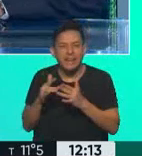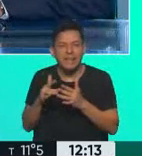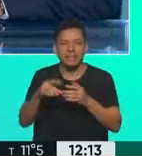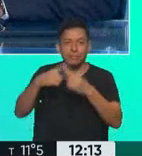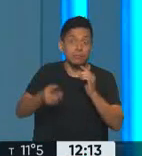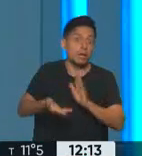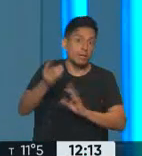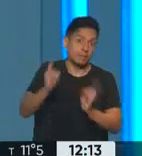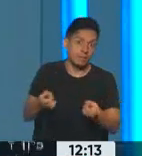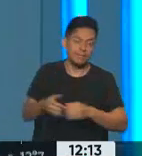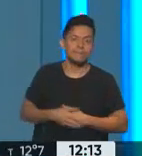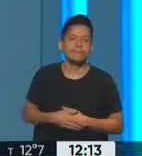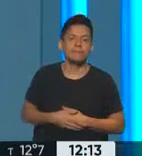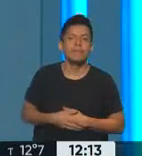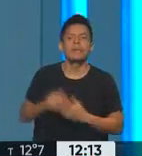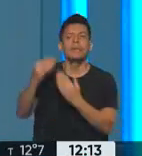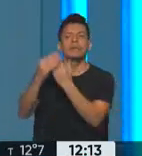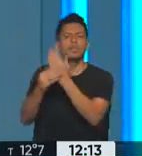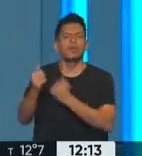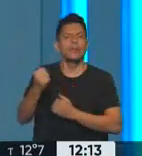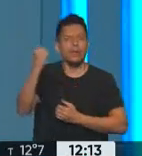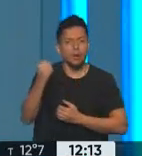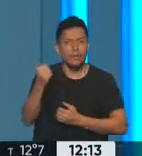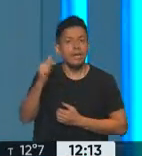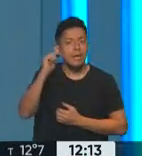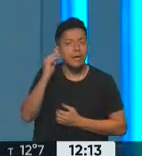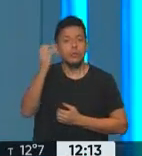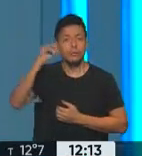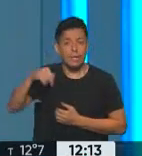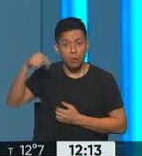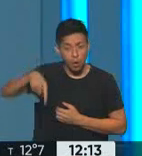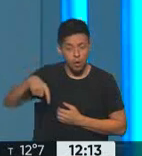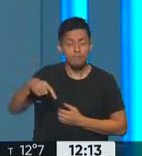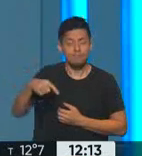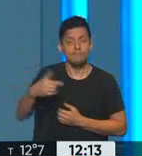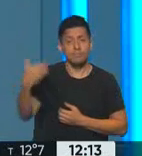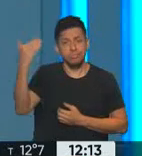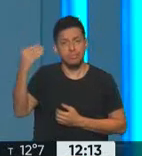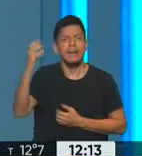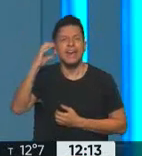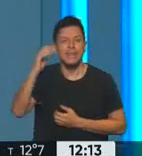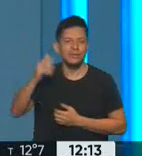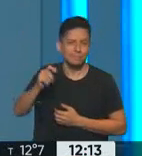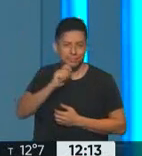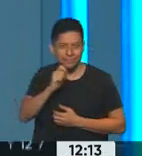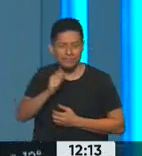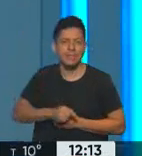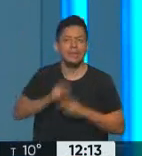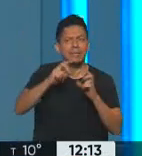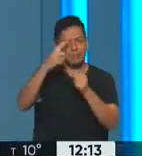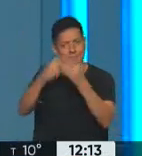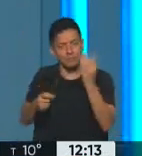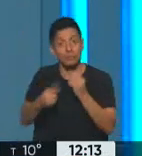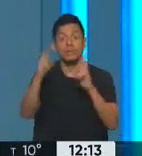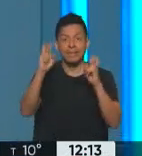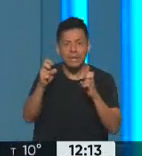aumentos importantes. Dijimos, Guzmán, y el ministro de Economía hizo declaraciones esta mañana en una radio, habló de la inflación, pero también habló de otros temas que están relacionados con